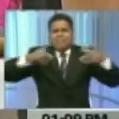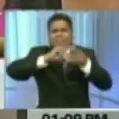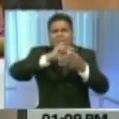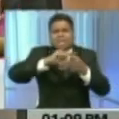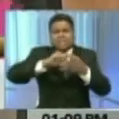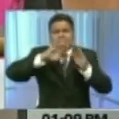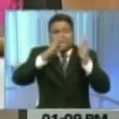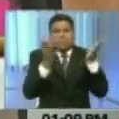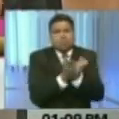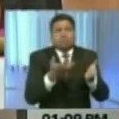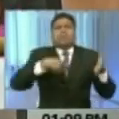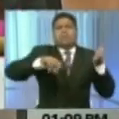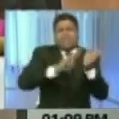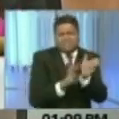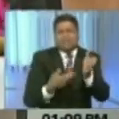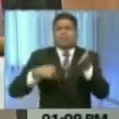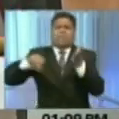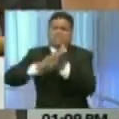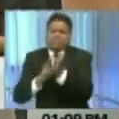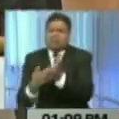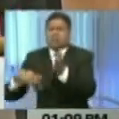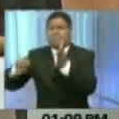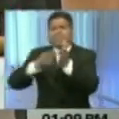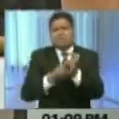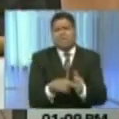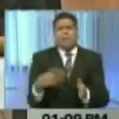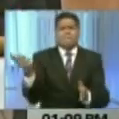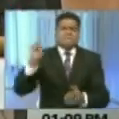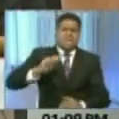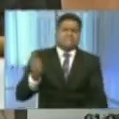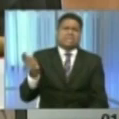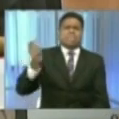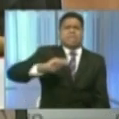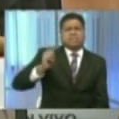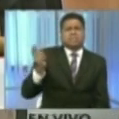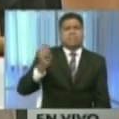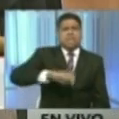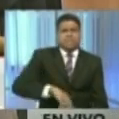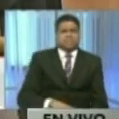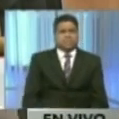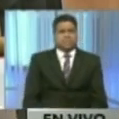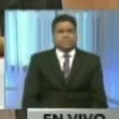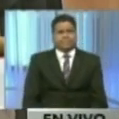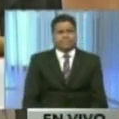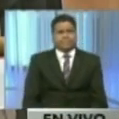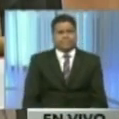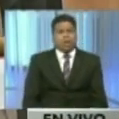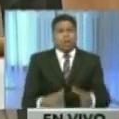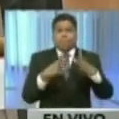que fue repetida y repetida durante meses por las corporaciones de la